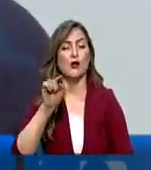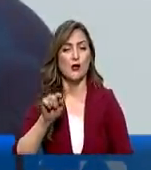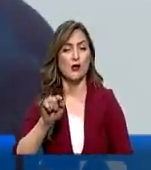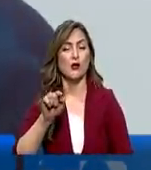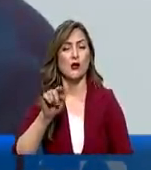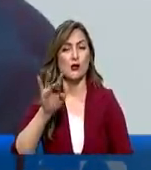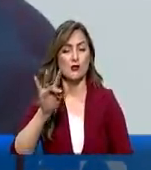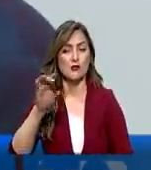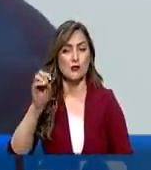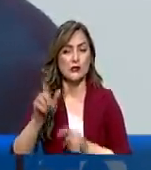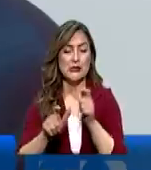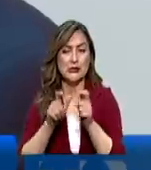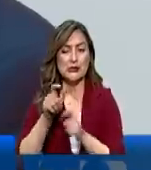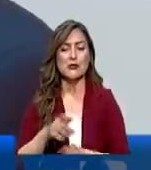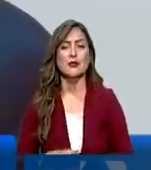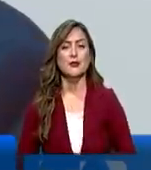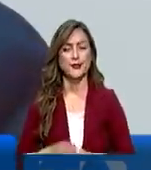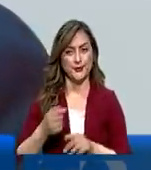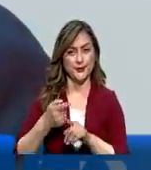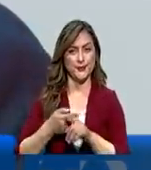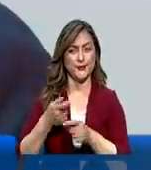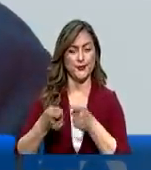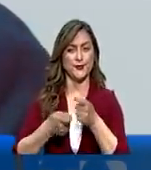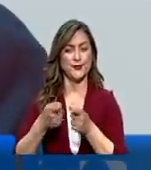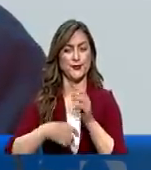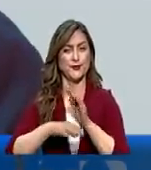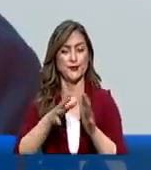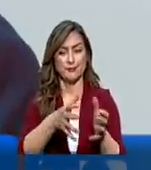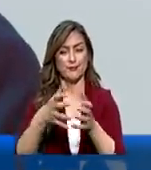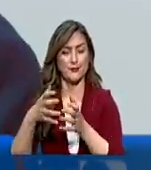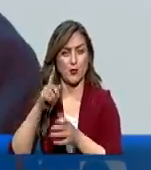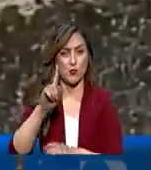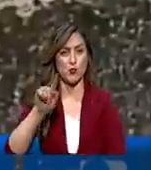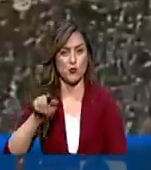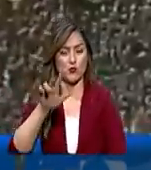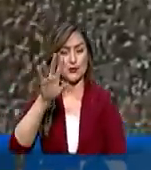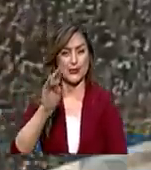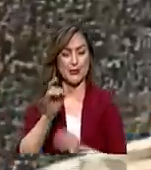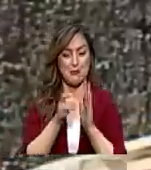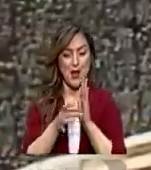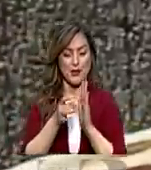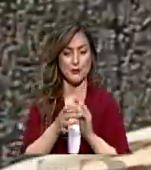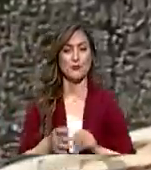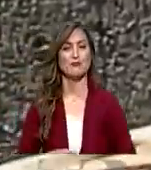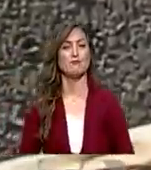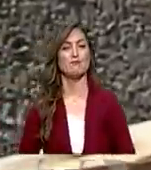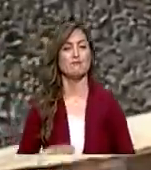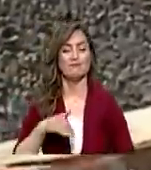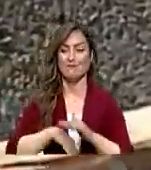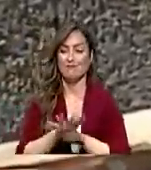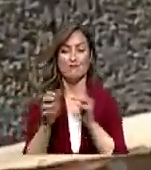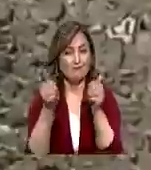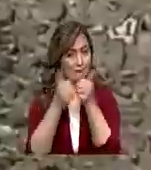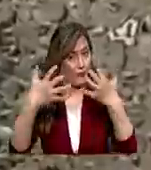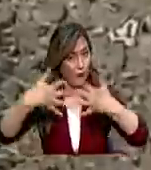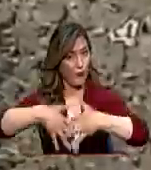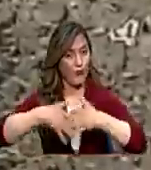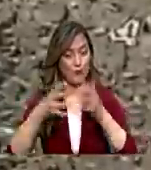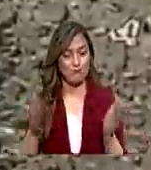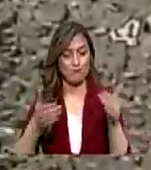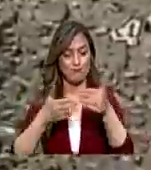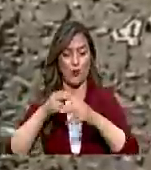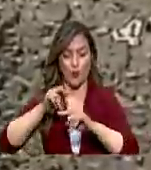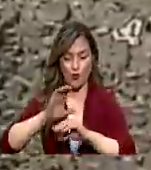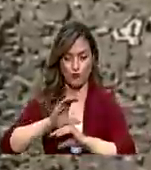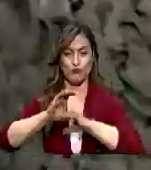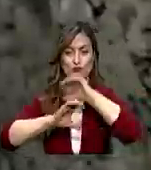personas y hemos retirado del mercado más de 1.7 toneladas de plástico. Con el plástico que ingresa a estas máquinas se realizan bloques